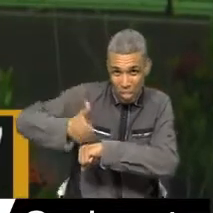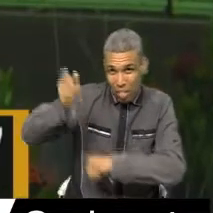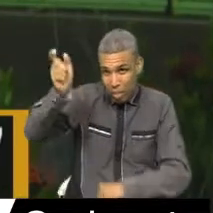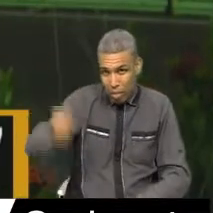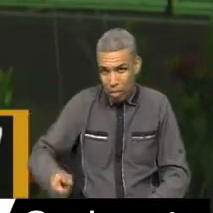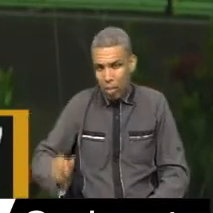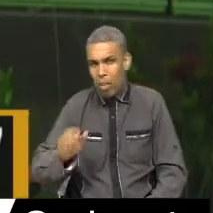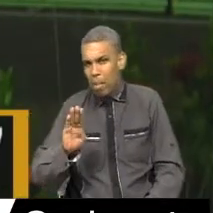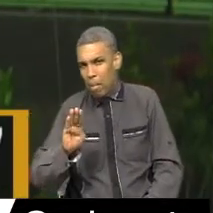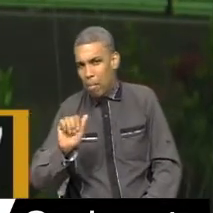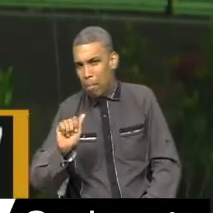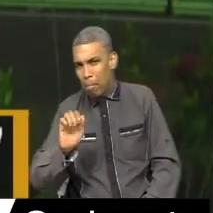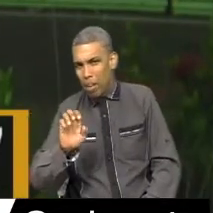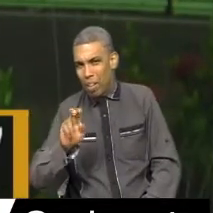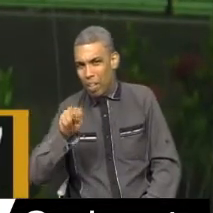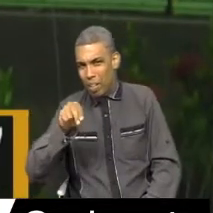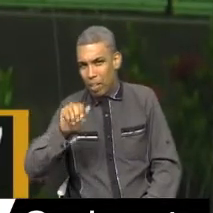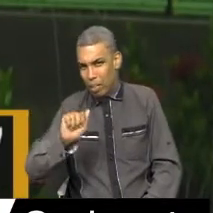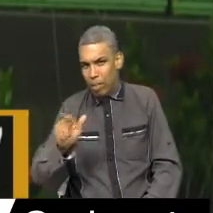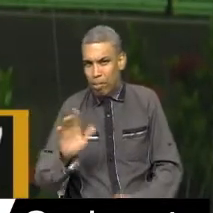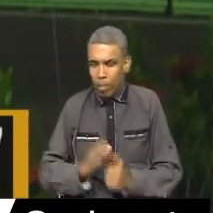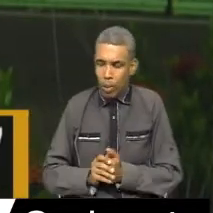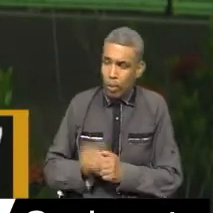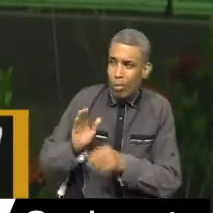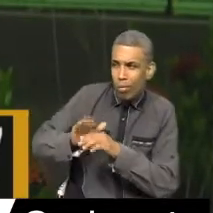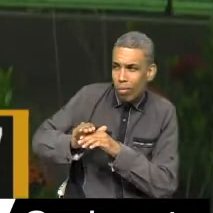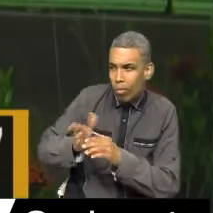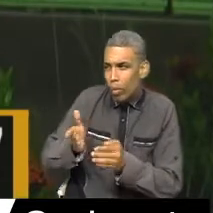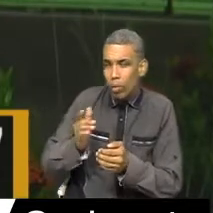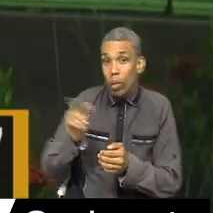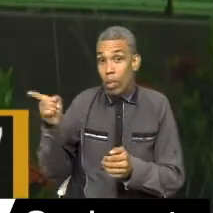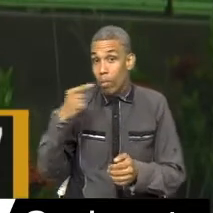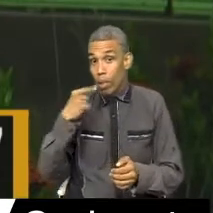y el permiso lo dan a partir del 10 de enero.